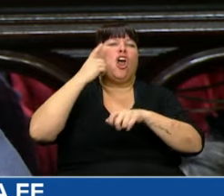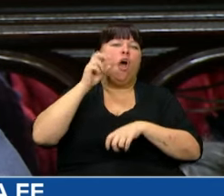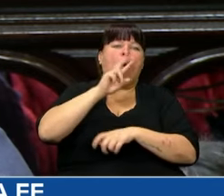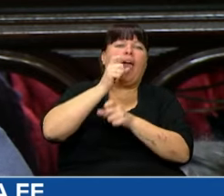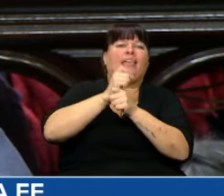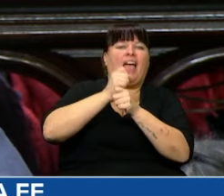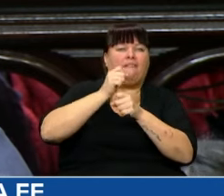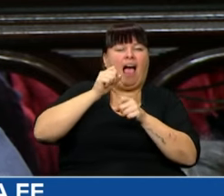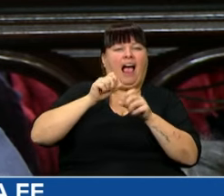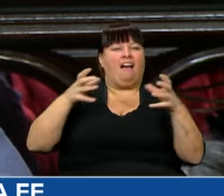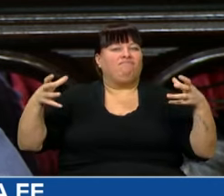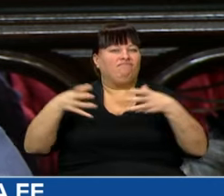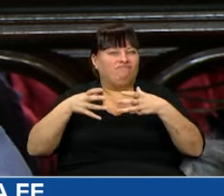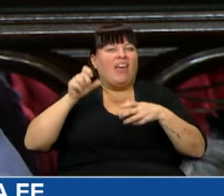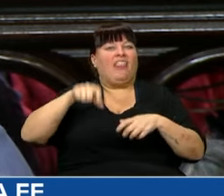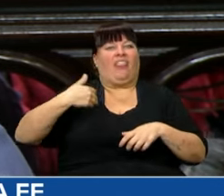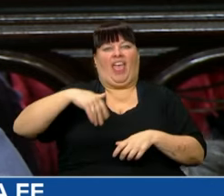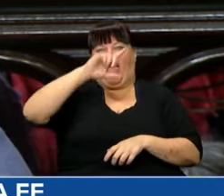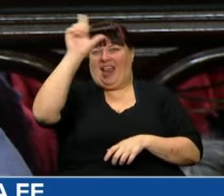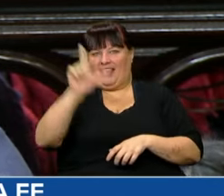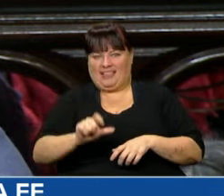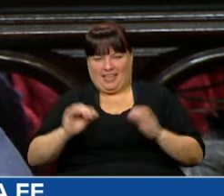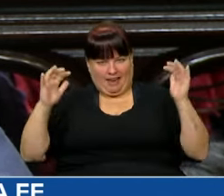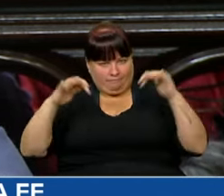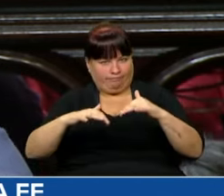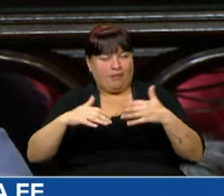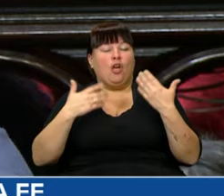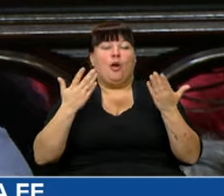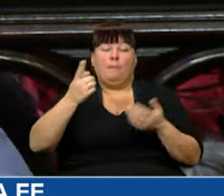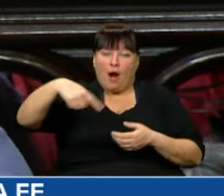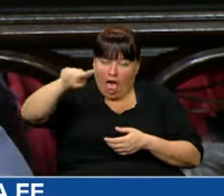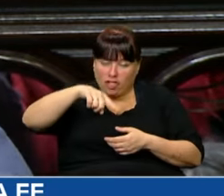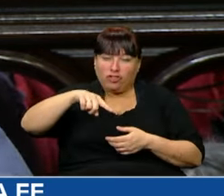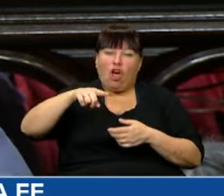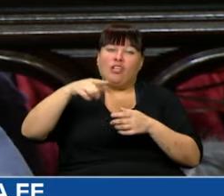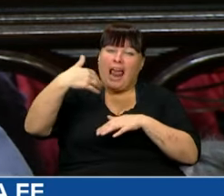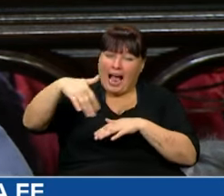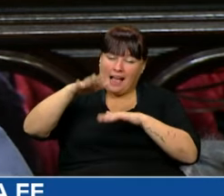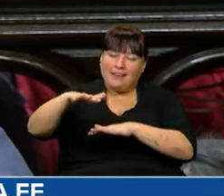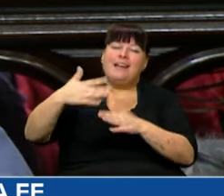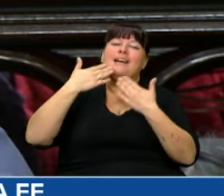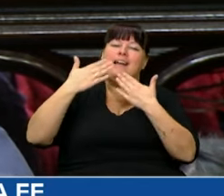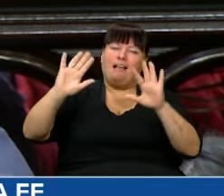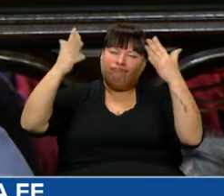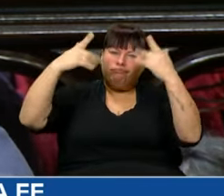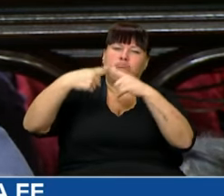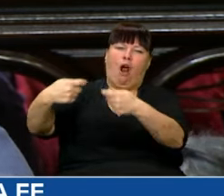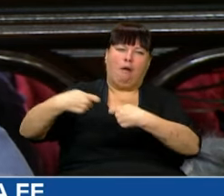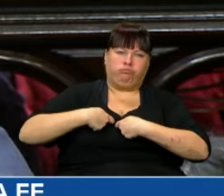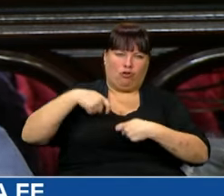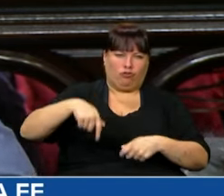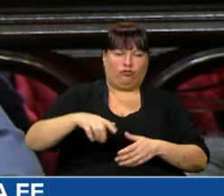las trabajadoras organizados de la República Argentina. Para ellos, un fuerte aplauso para acompañarnos en este